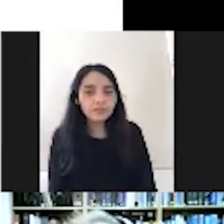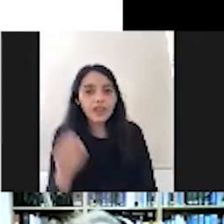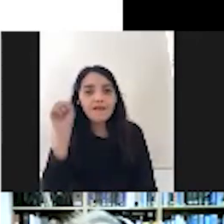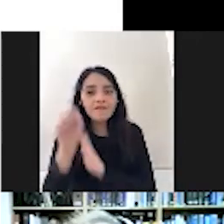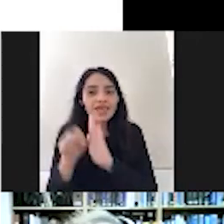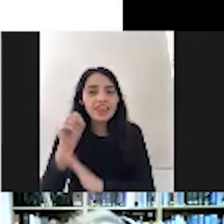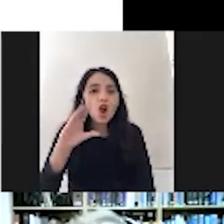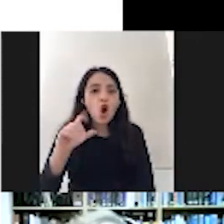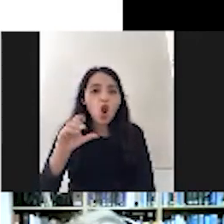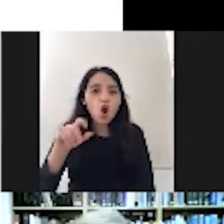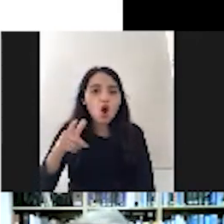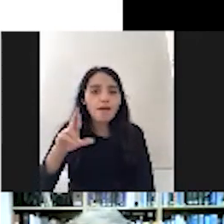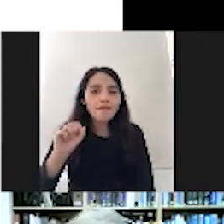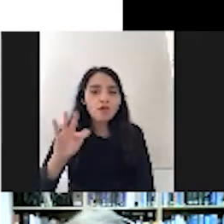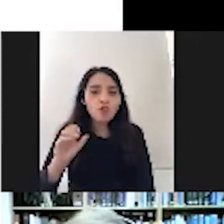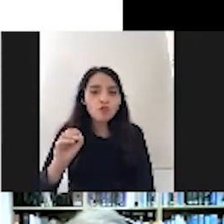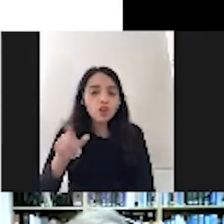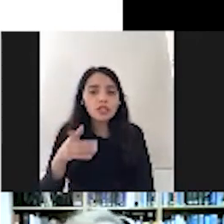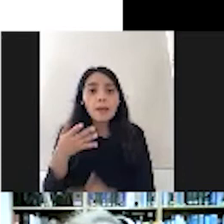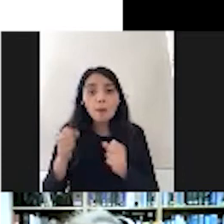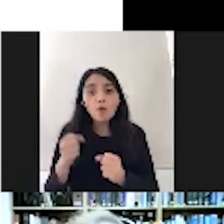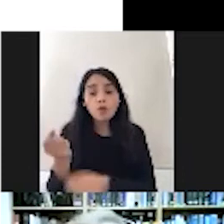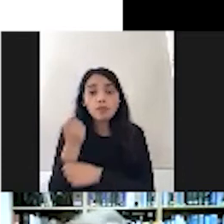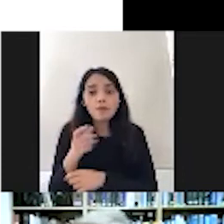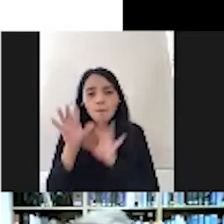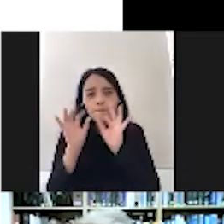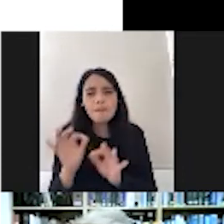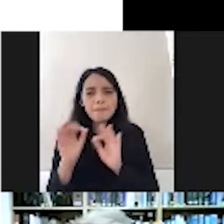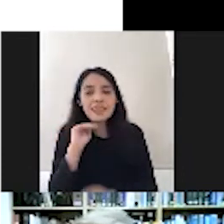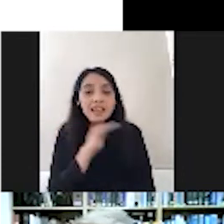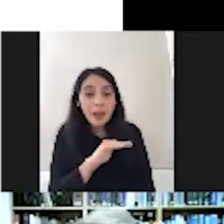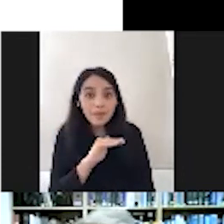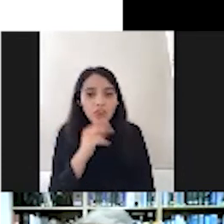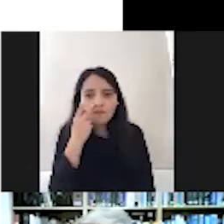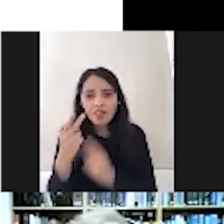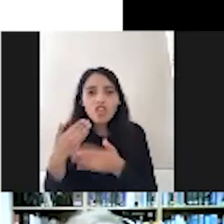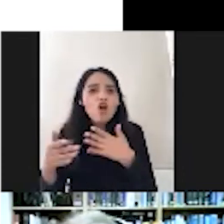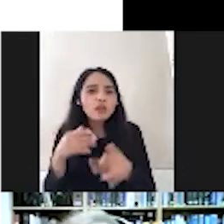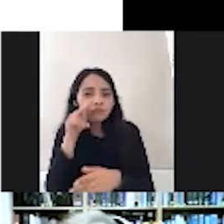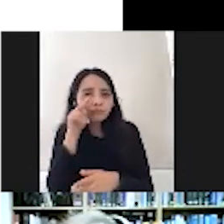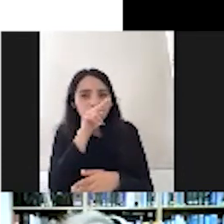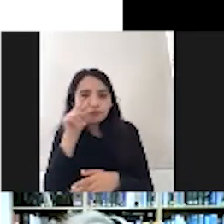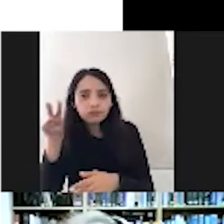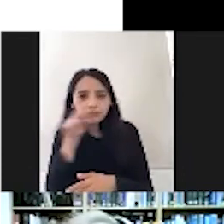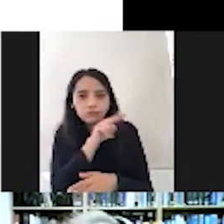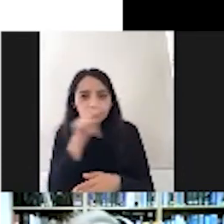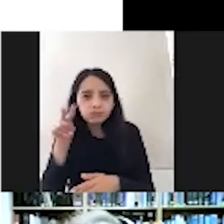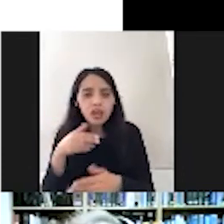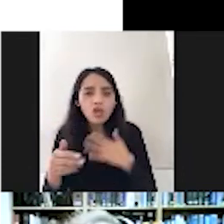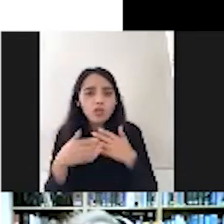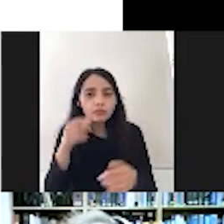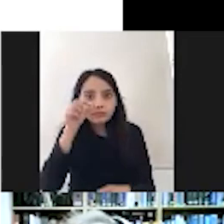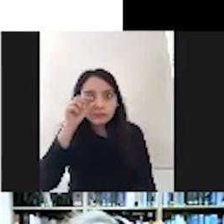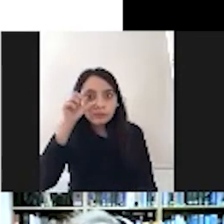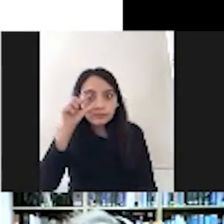videocológrafos, que permiten determinar con enorme precisión y rapidez dónde está mirando el ojo, aparte del tamaño de la pupila. Y